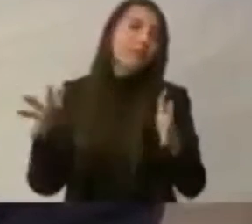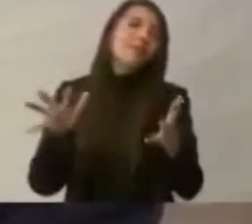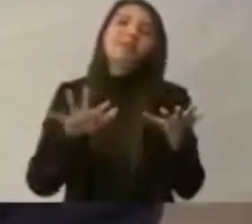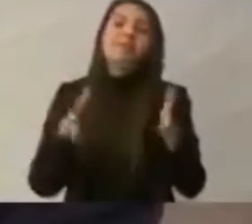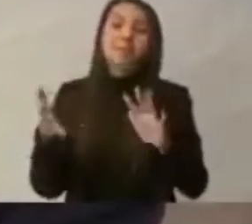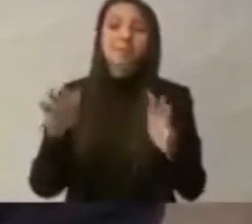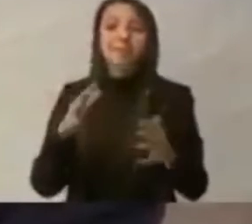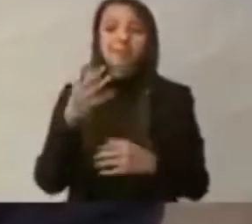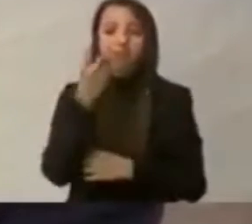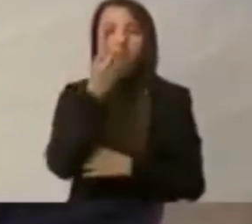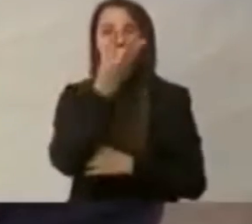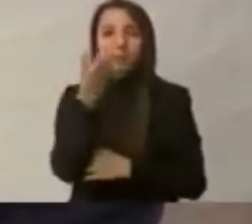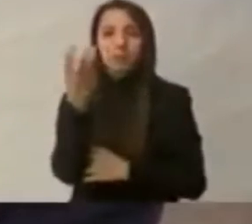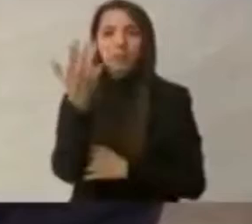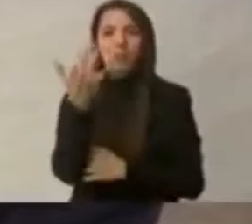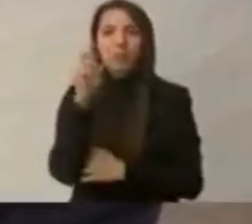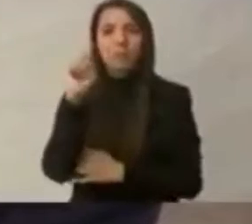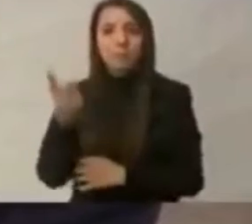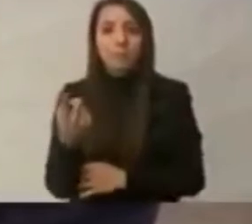$350